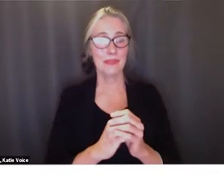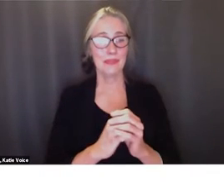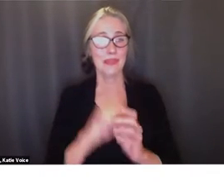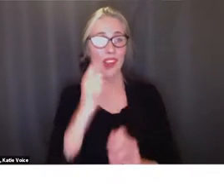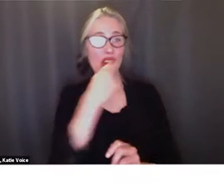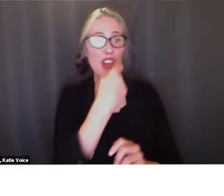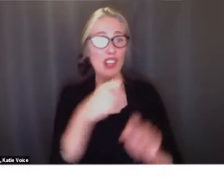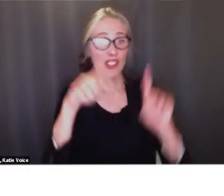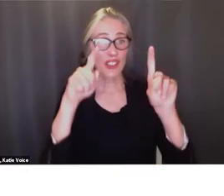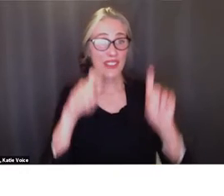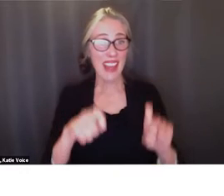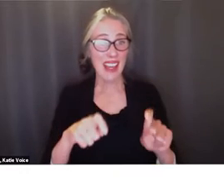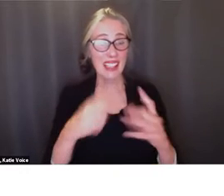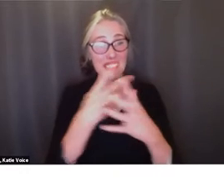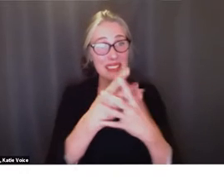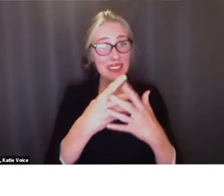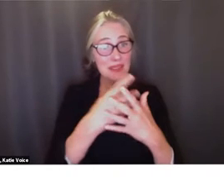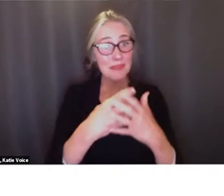de pruebas